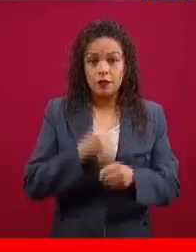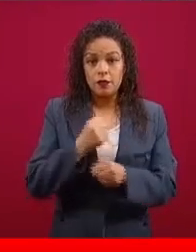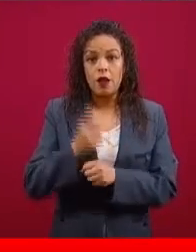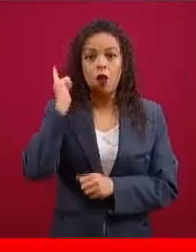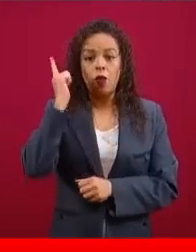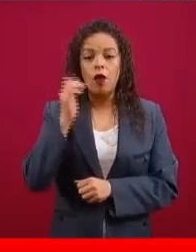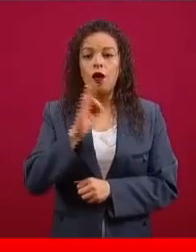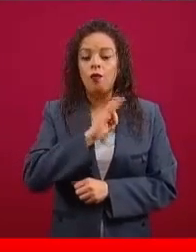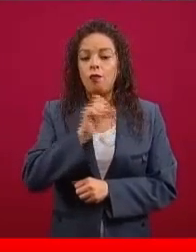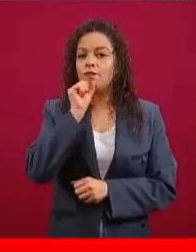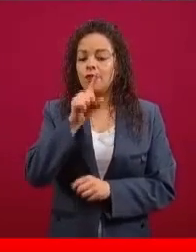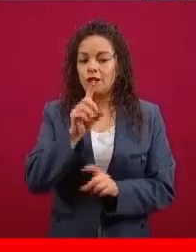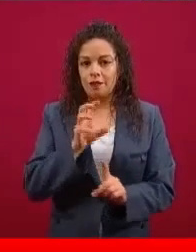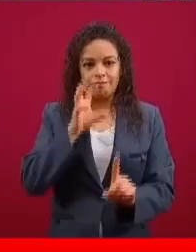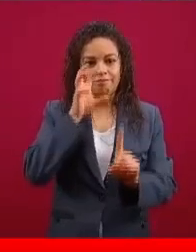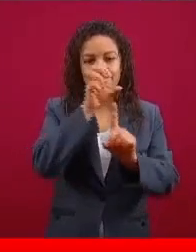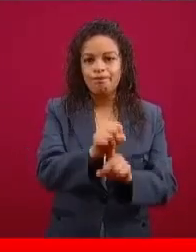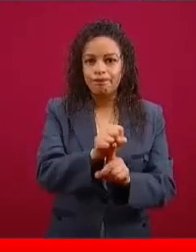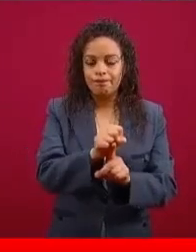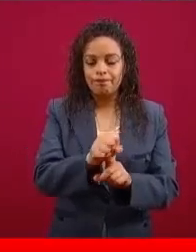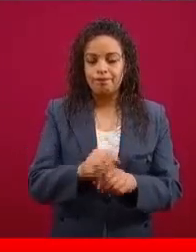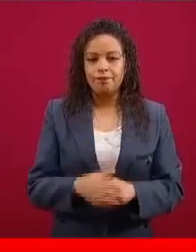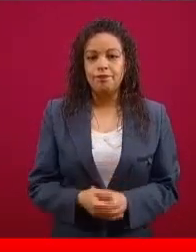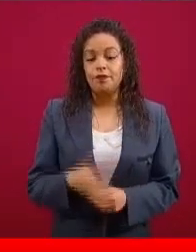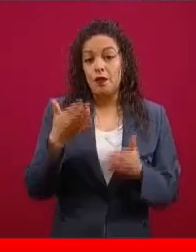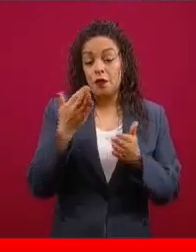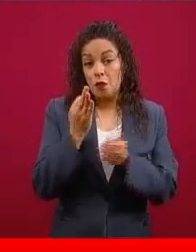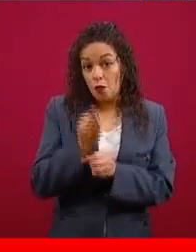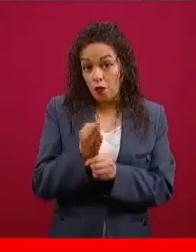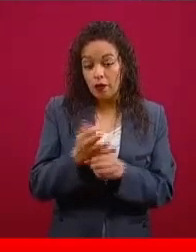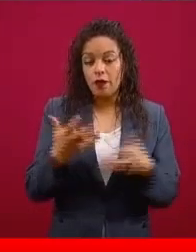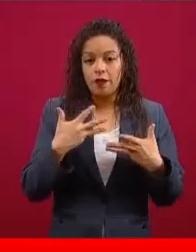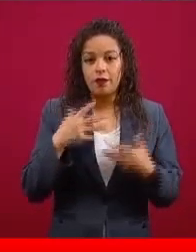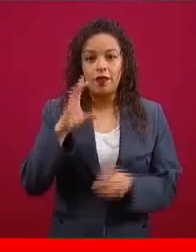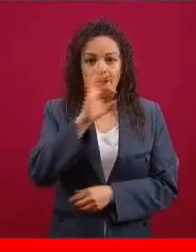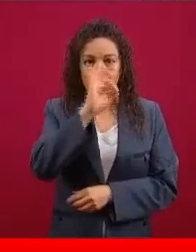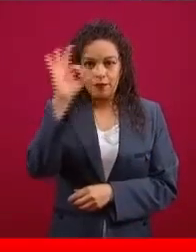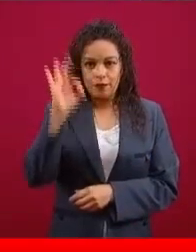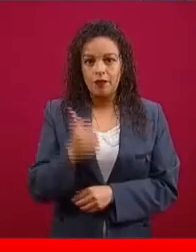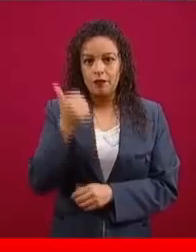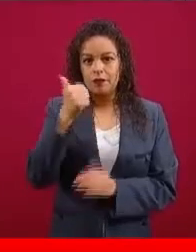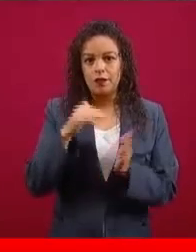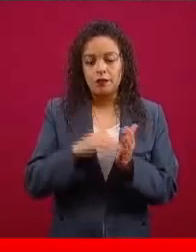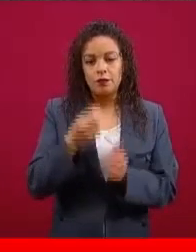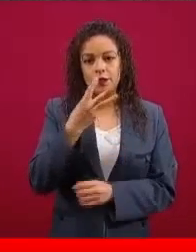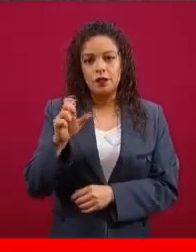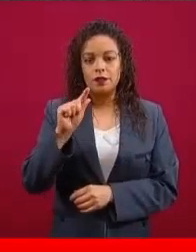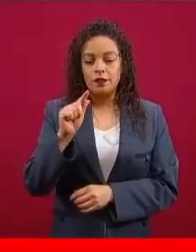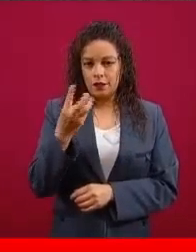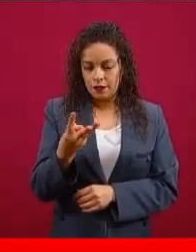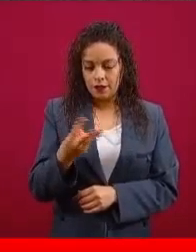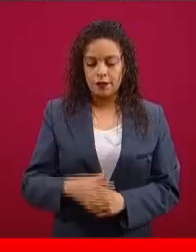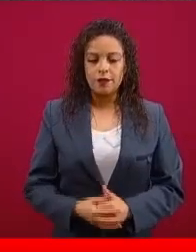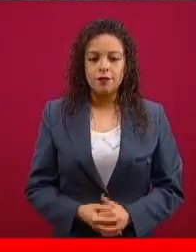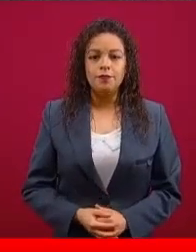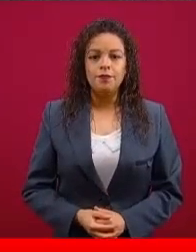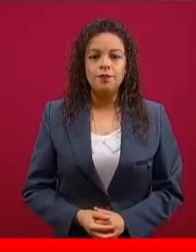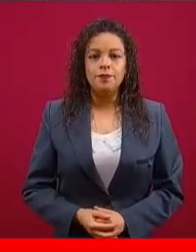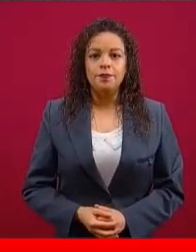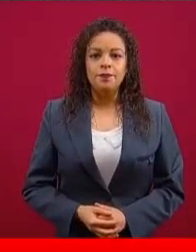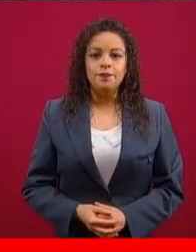ellos ya llevamos casi bueno el 30 por ciento 6 mil 373 si nos queda esta